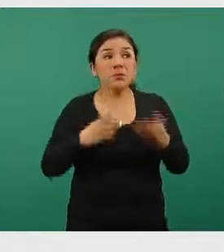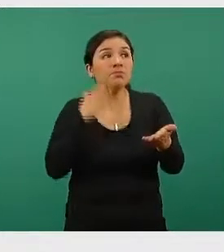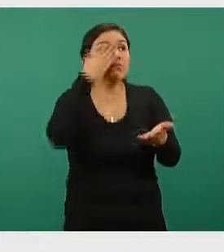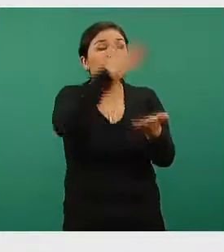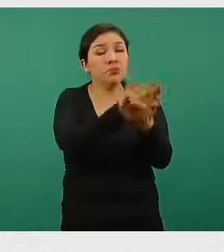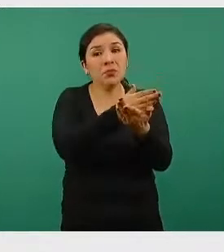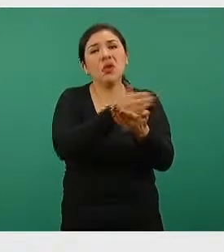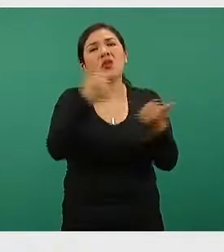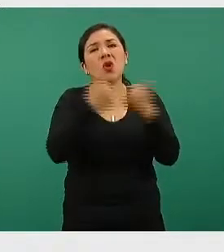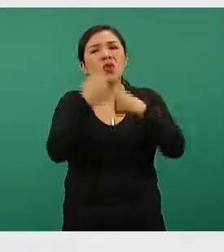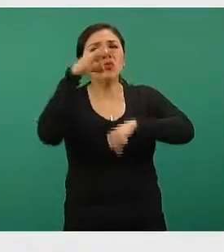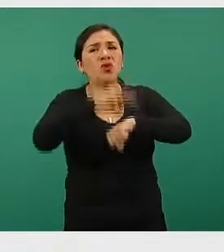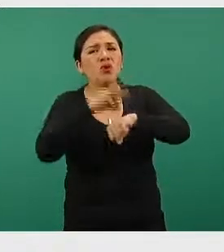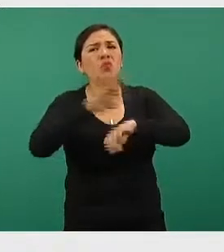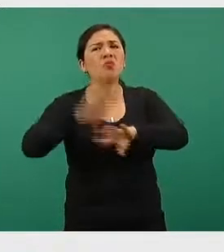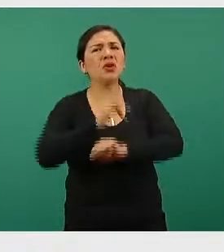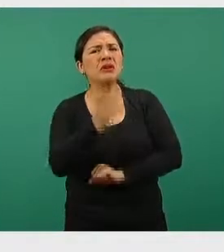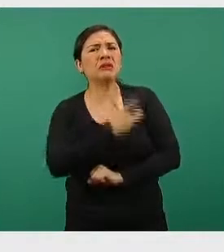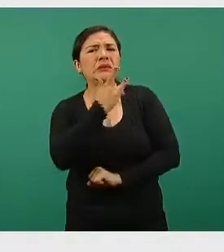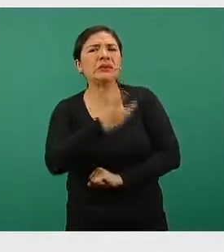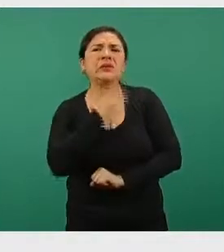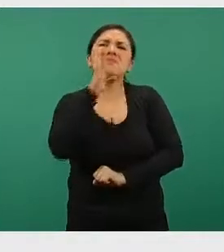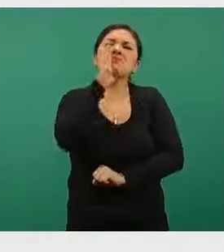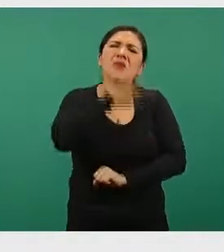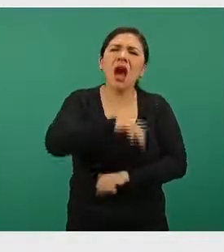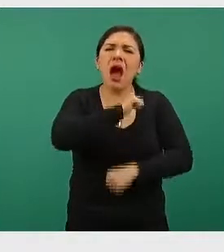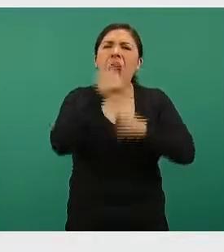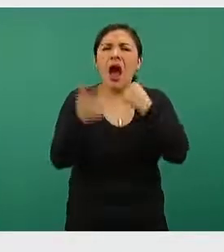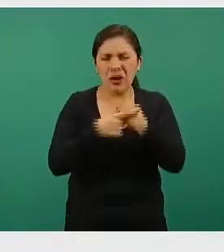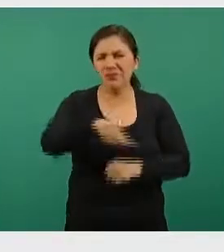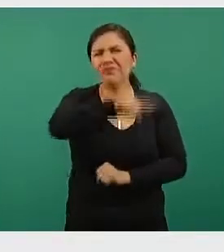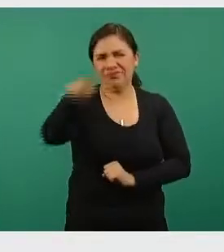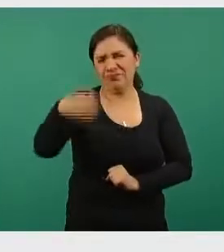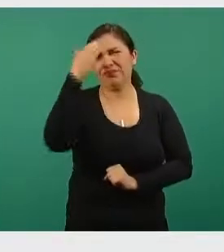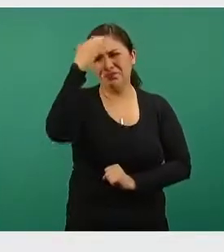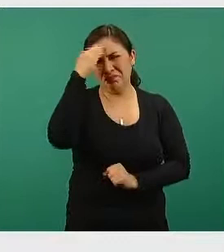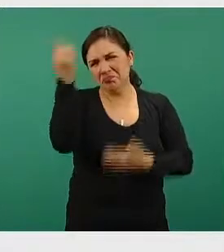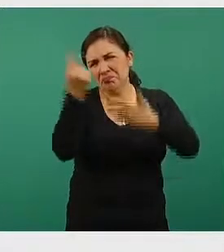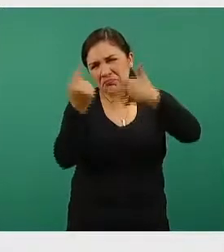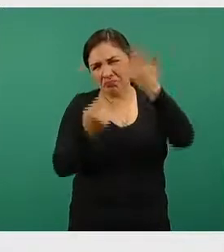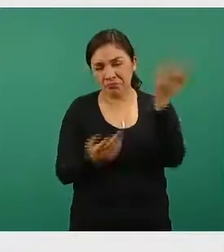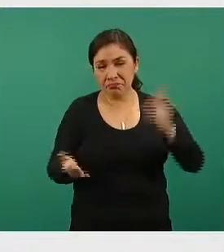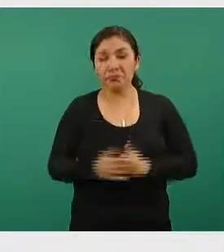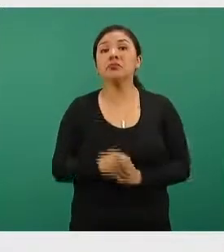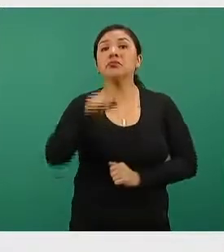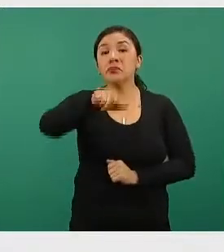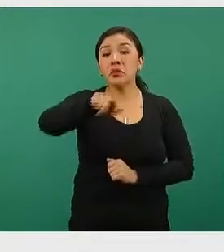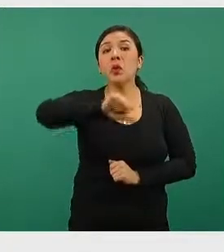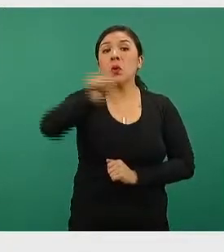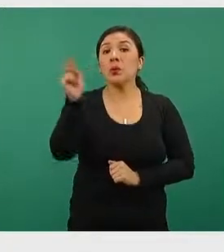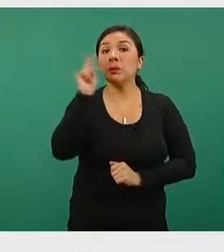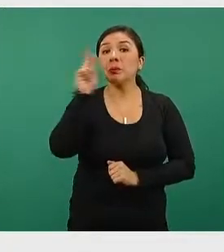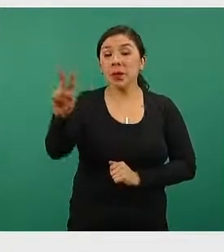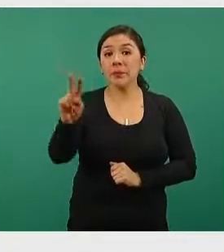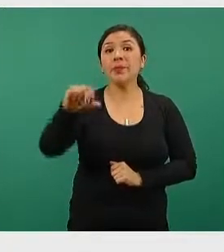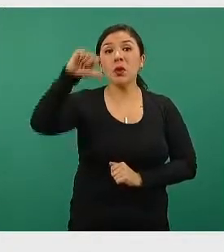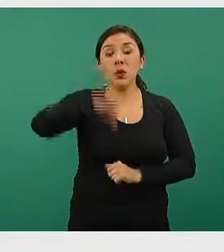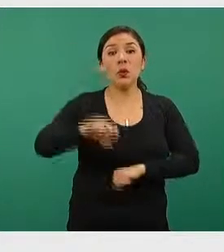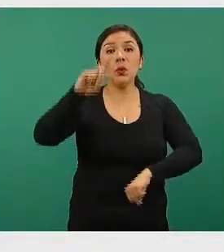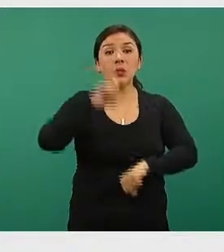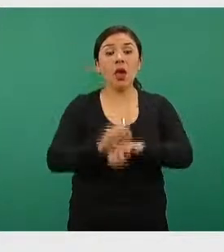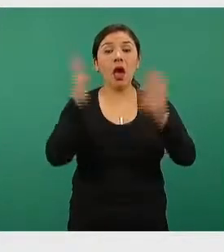por presentar los signos y síntomas que todos ya conocemos. Como pueden ustedes ver, el día de hoy estamos